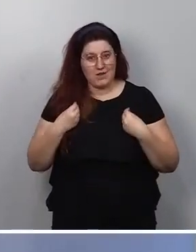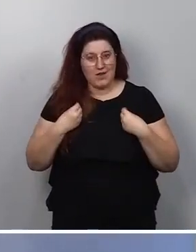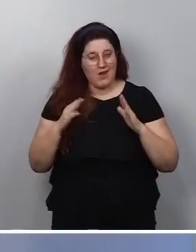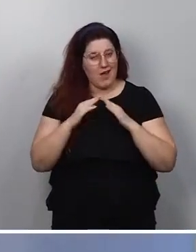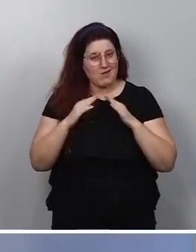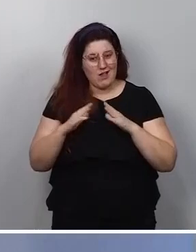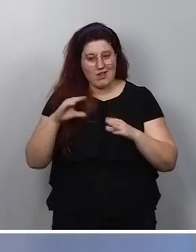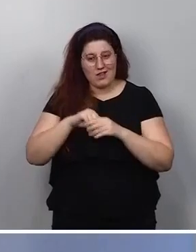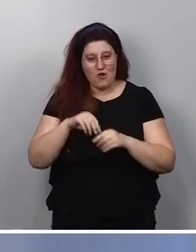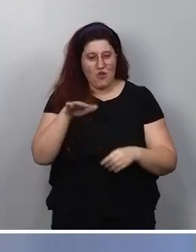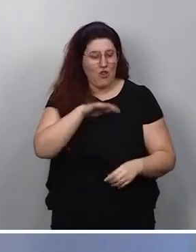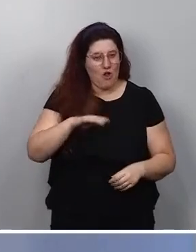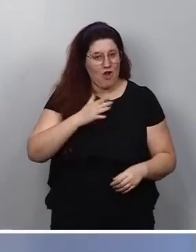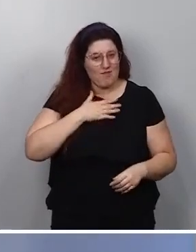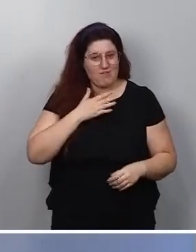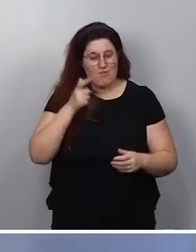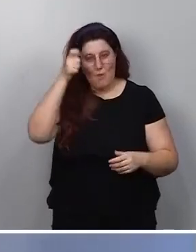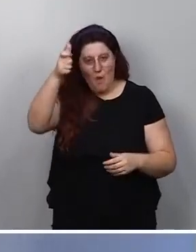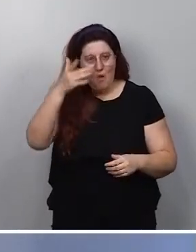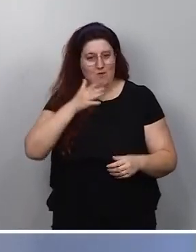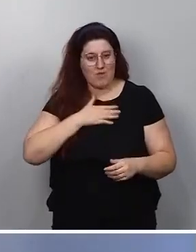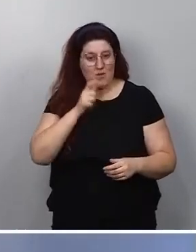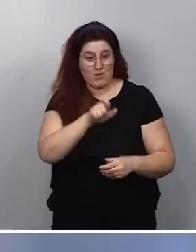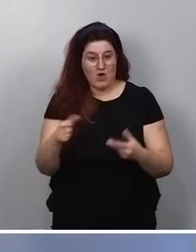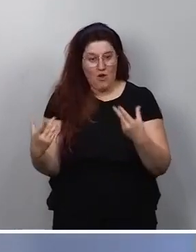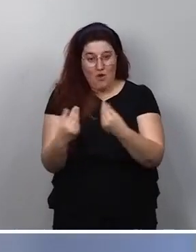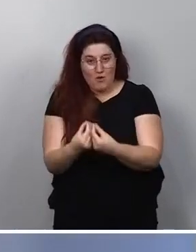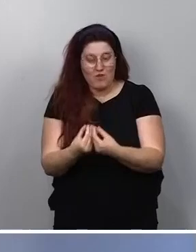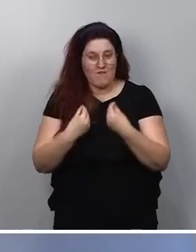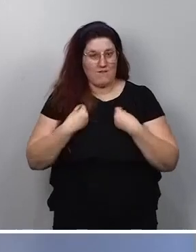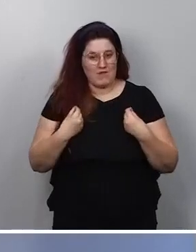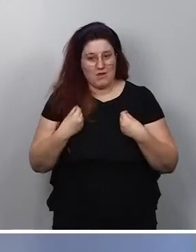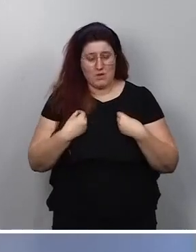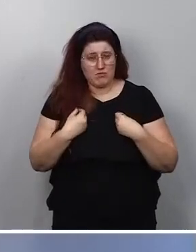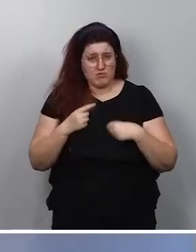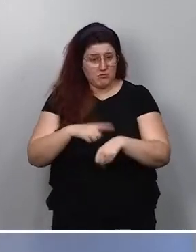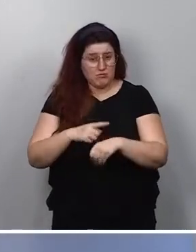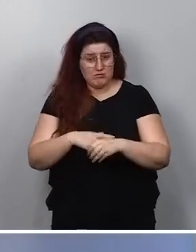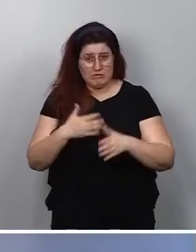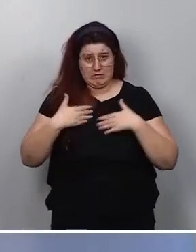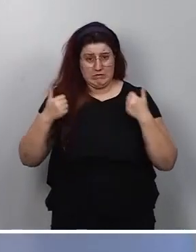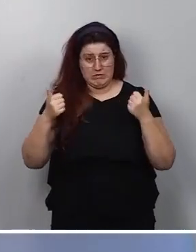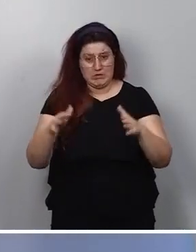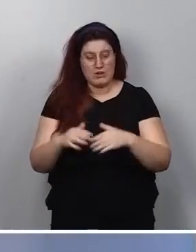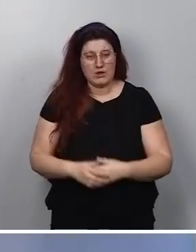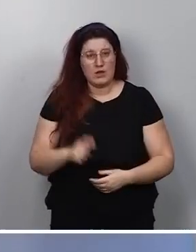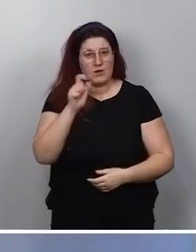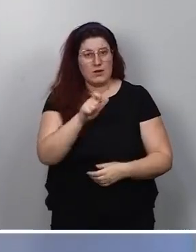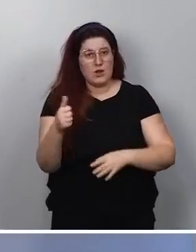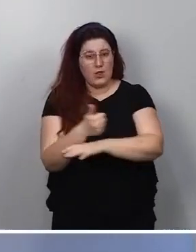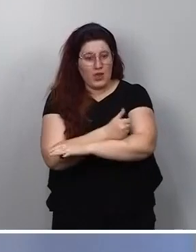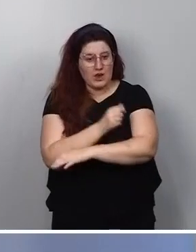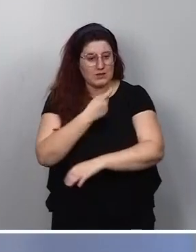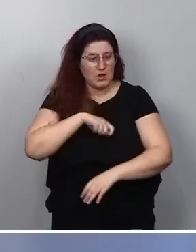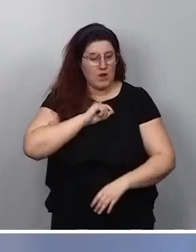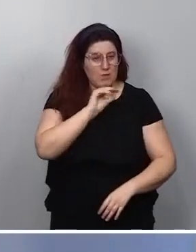su casa en su barrio en su pueblo con sus seres queridos todo el tiempo que desee cuando le preguntan a a la ciudadanía